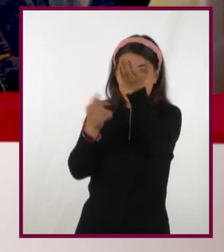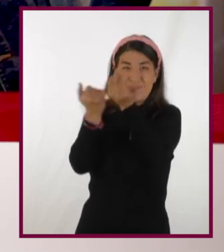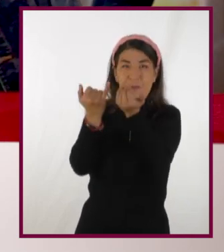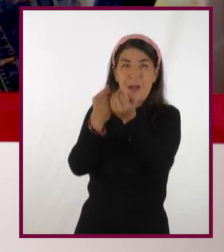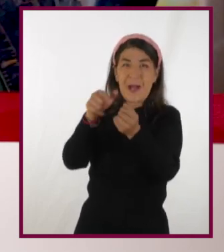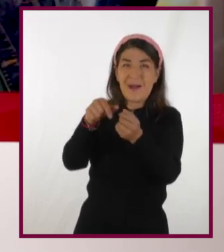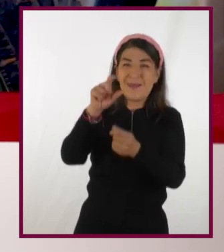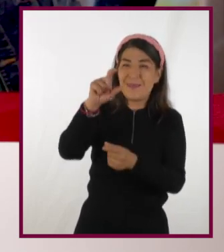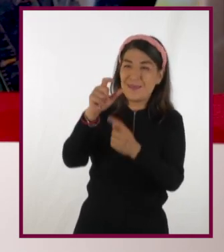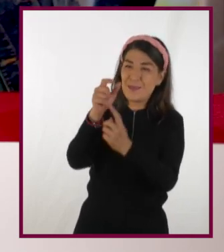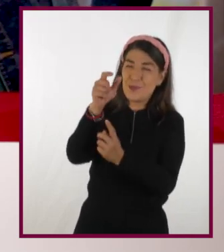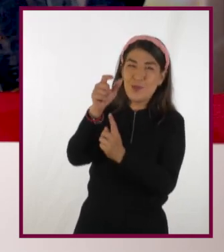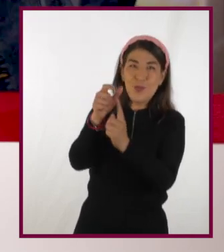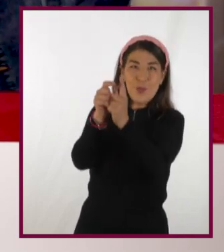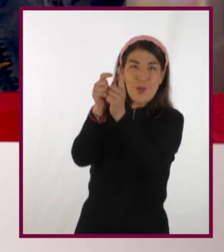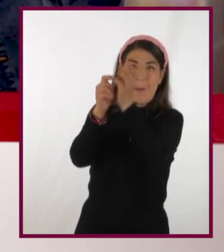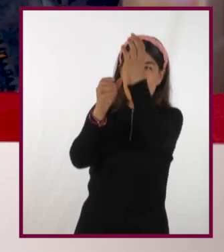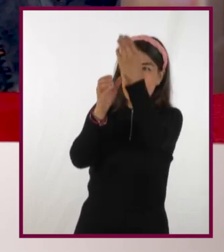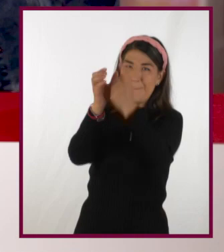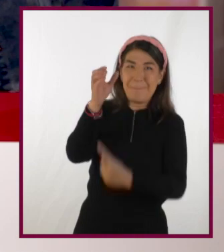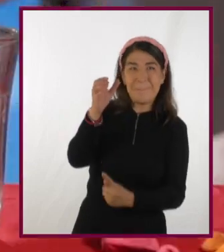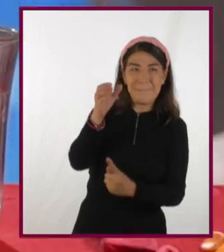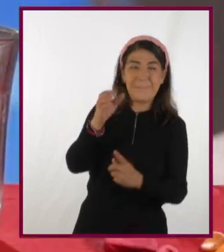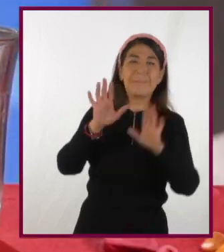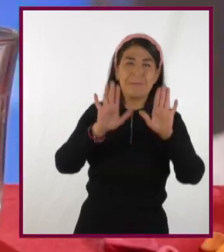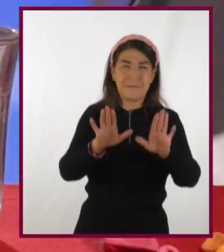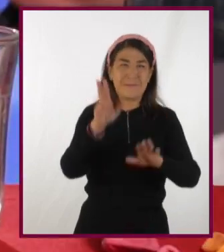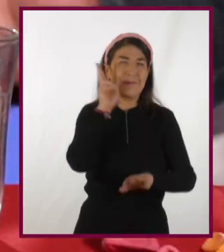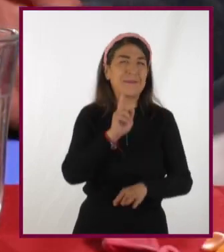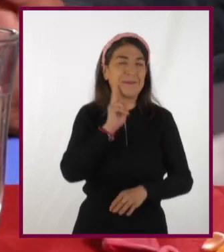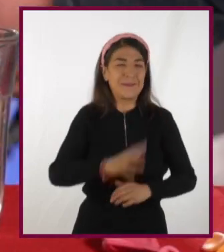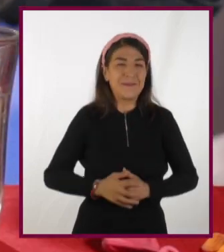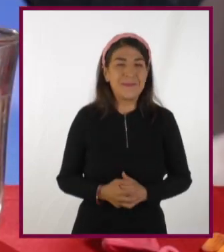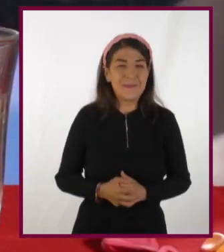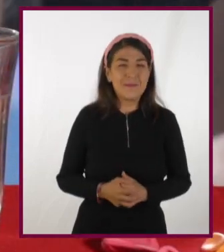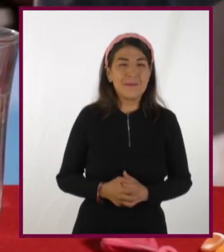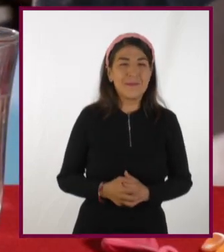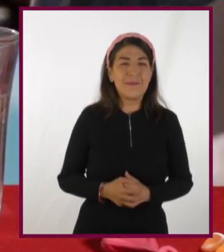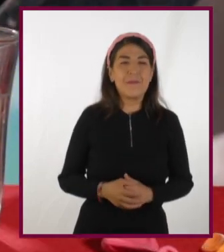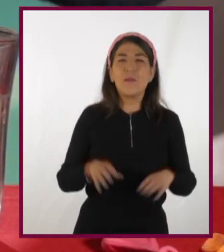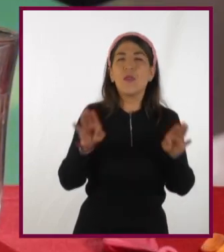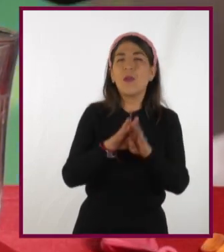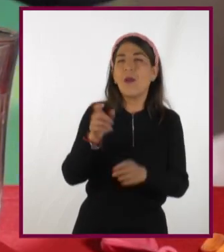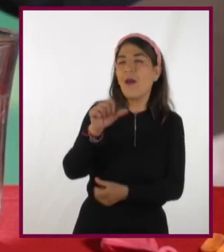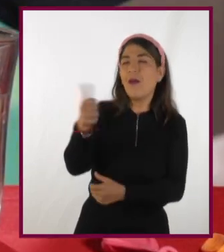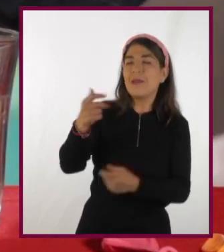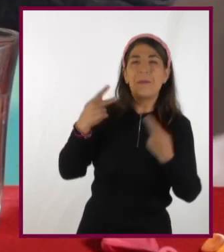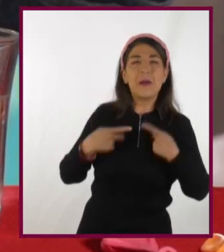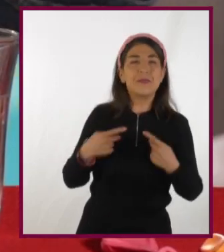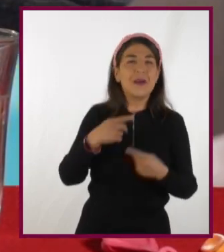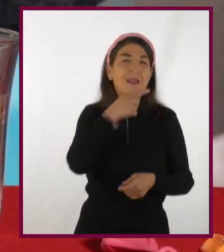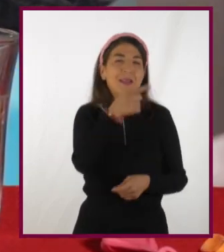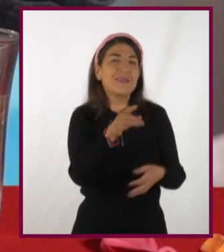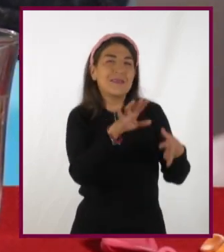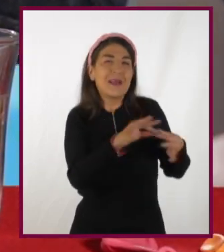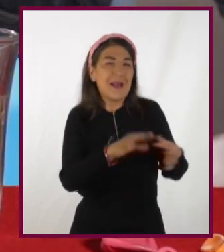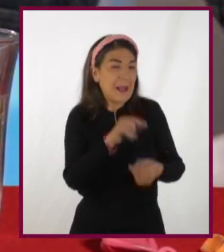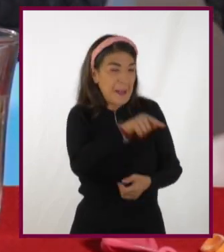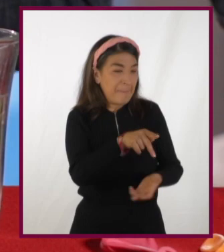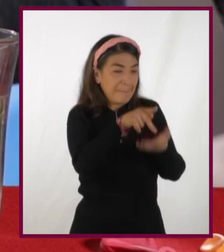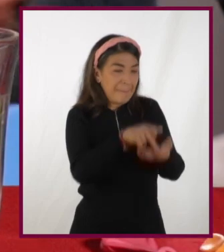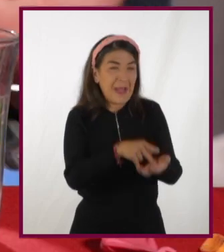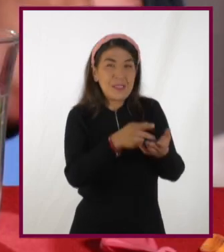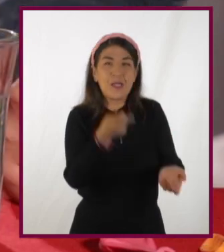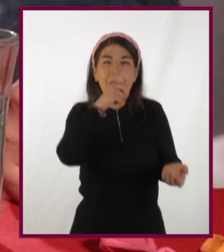tubito también, comprimiendo el aire que está dentro. A ver, espera. ¿Alguien podría argumentar que se hunde por el peso que